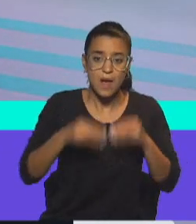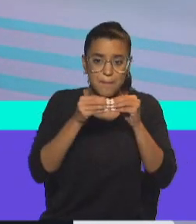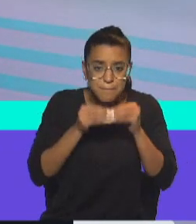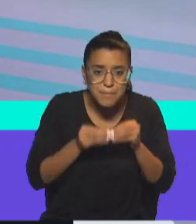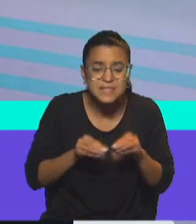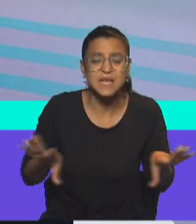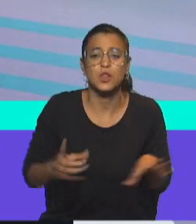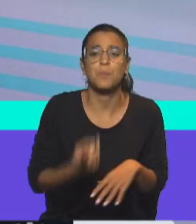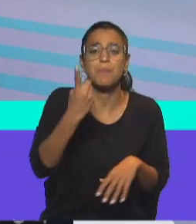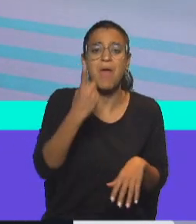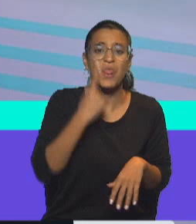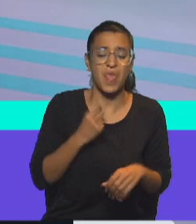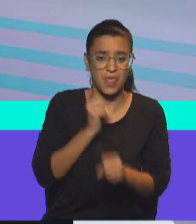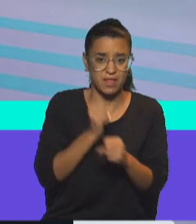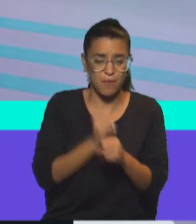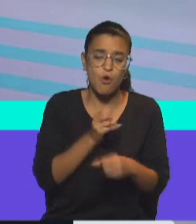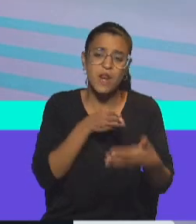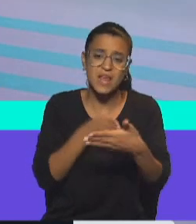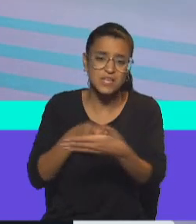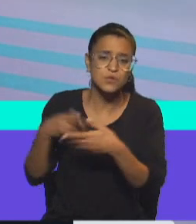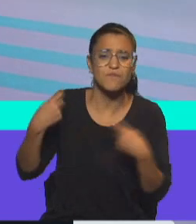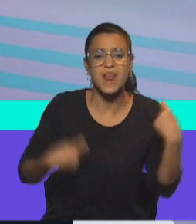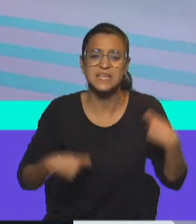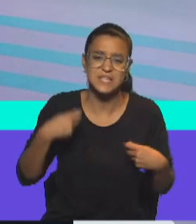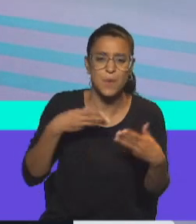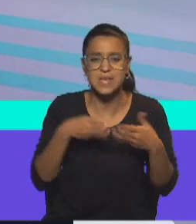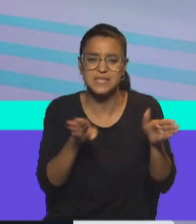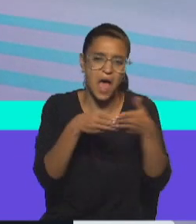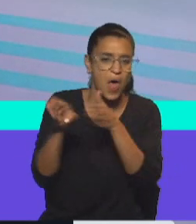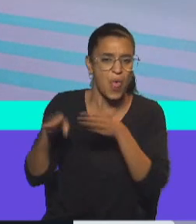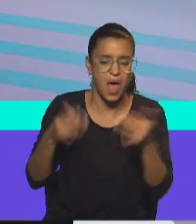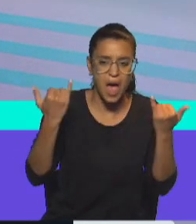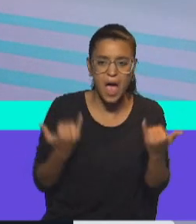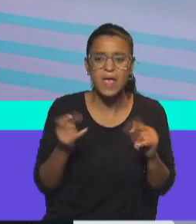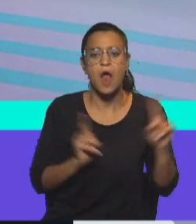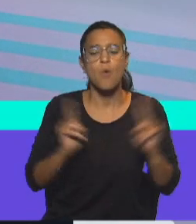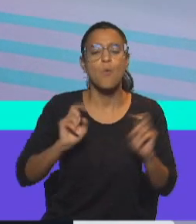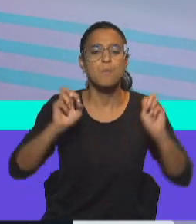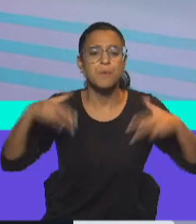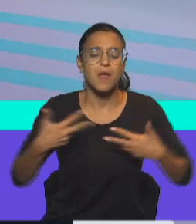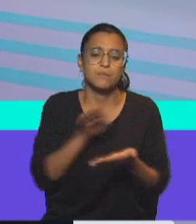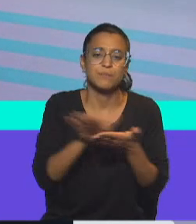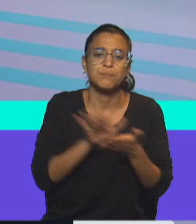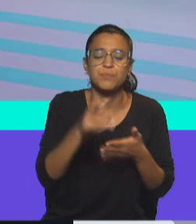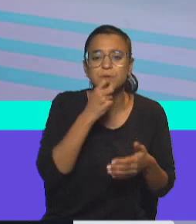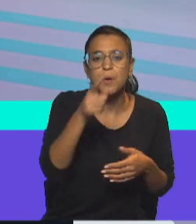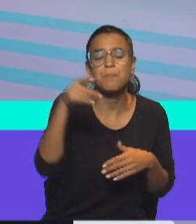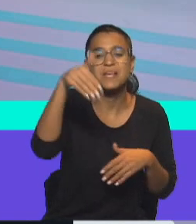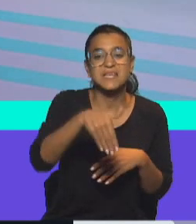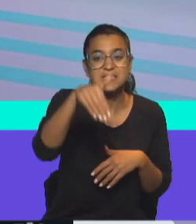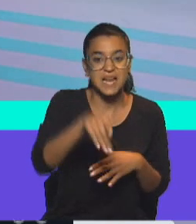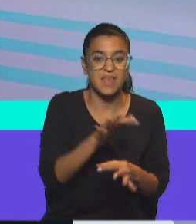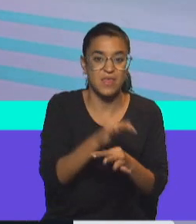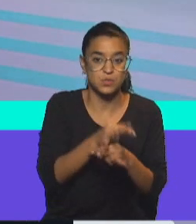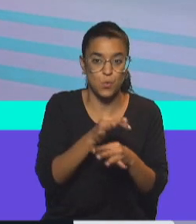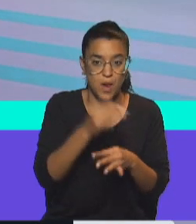este primer día hábil con restricciones flexibilizadas y con algunas alternativas como por ejemplo la presencialidad